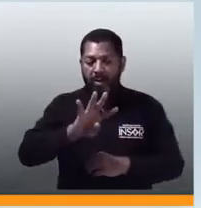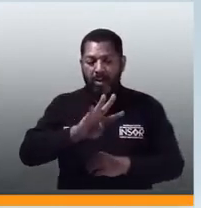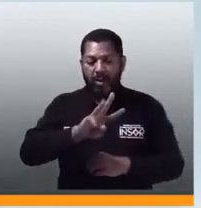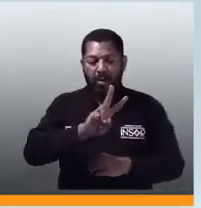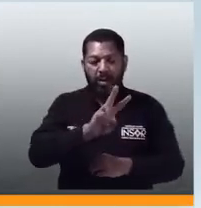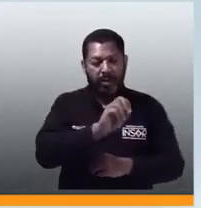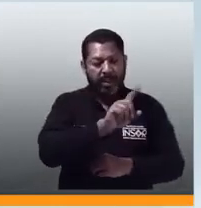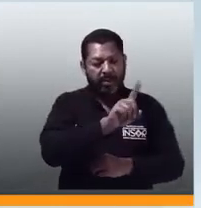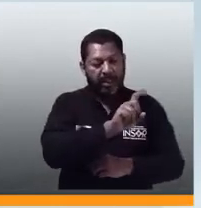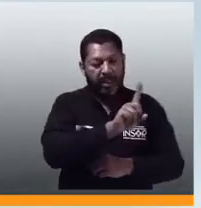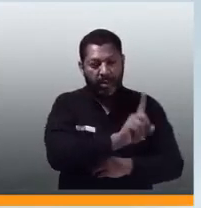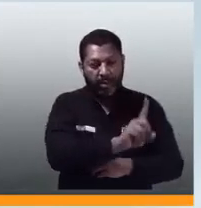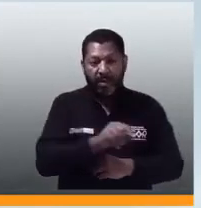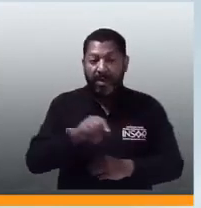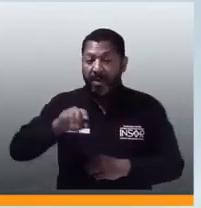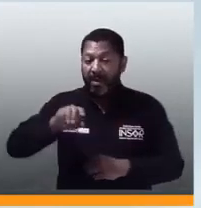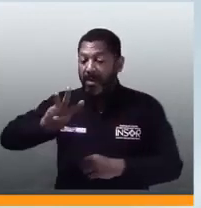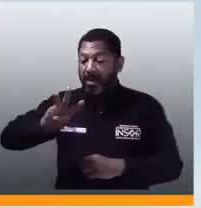3442061.